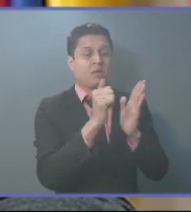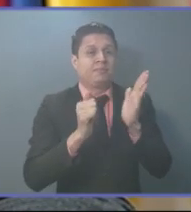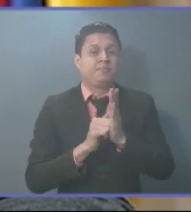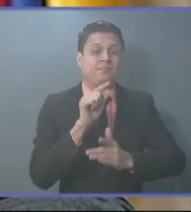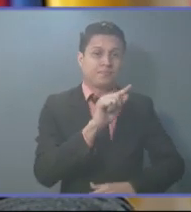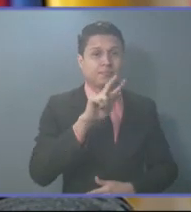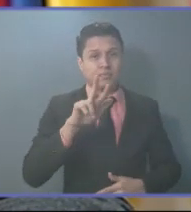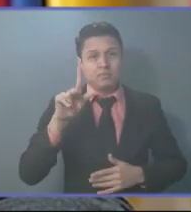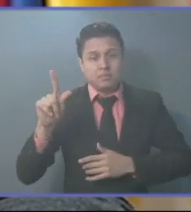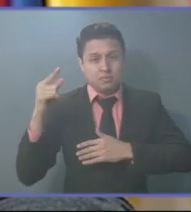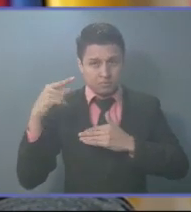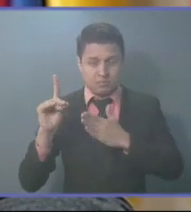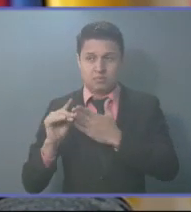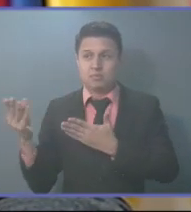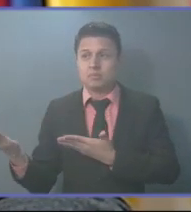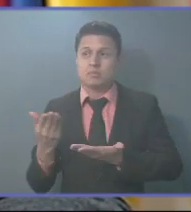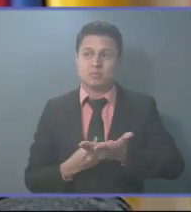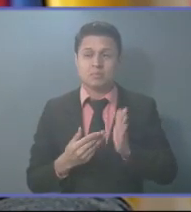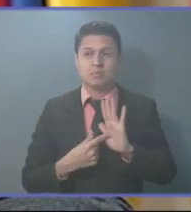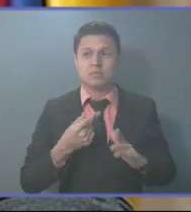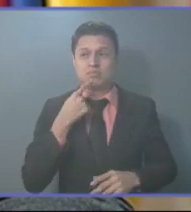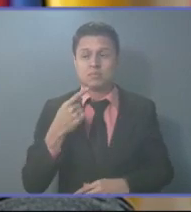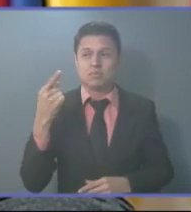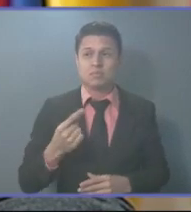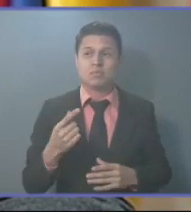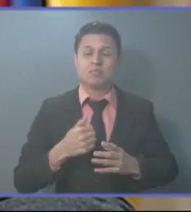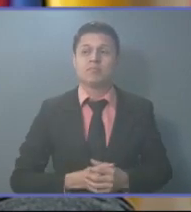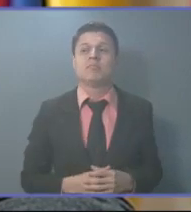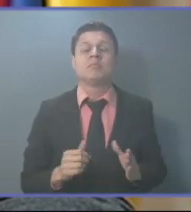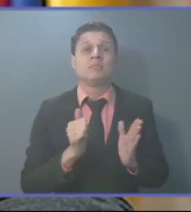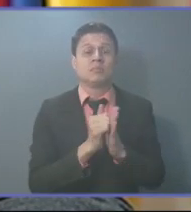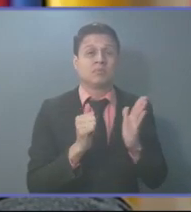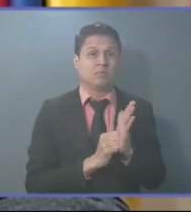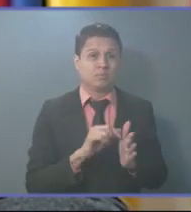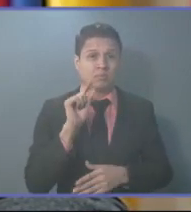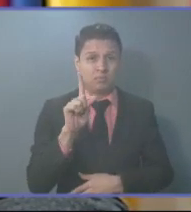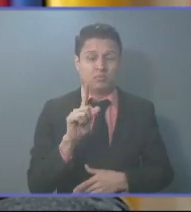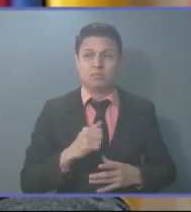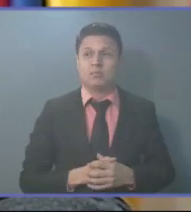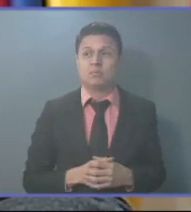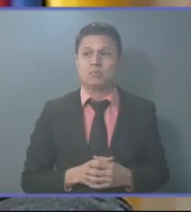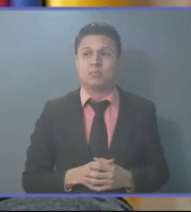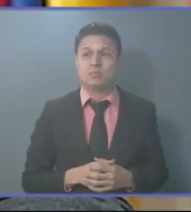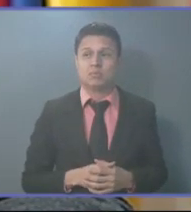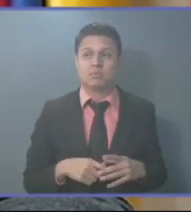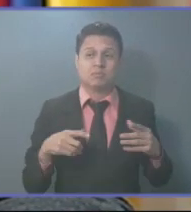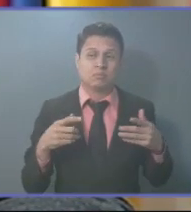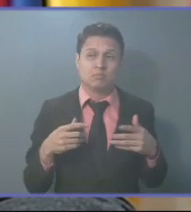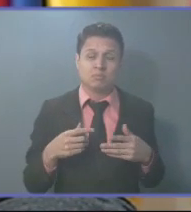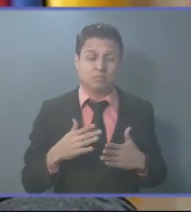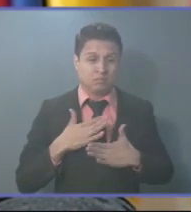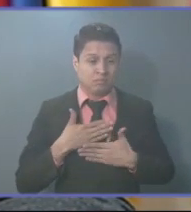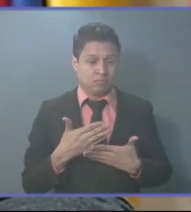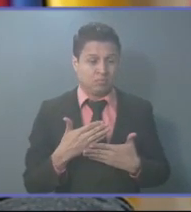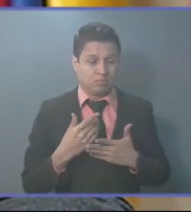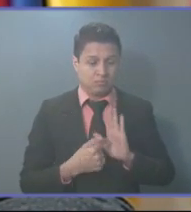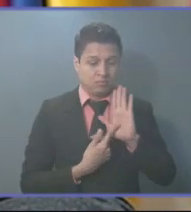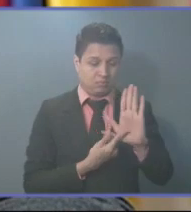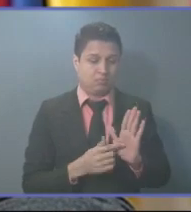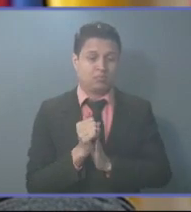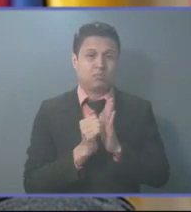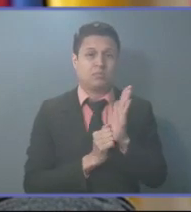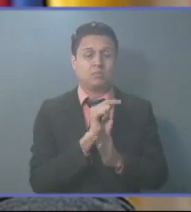iniciativa de los diputados decreta artículo 1 no obstante lo estoy dispuesto en el artículo